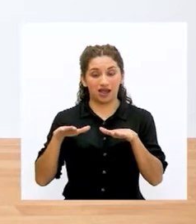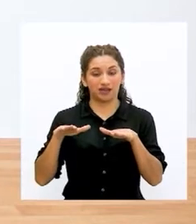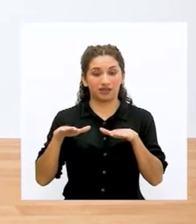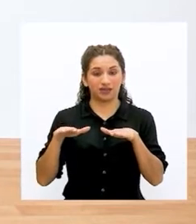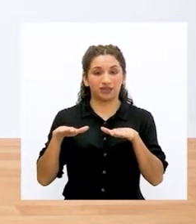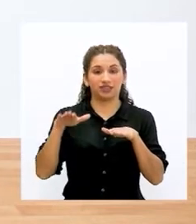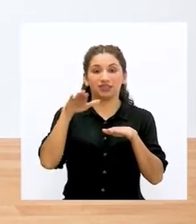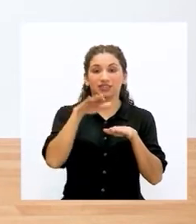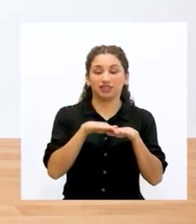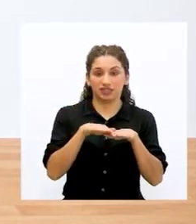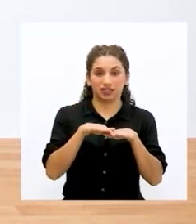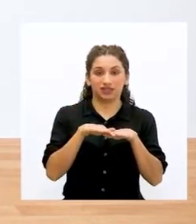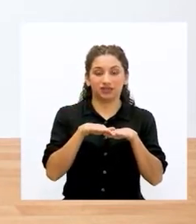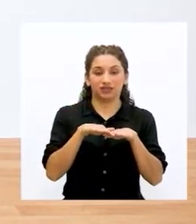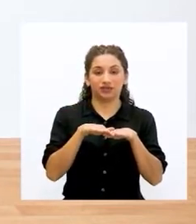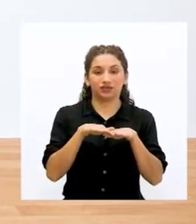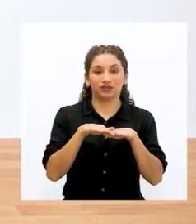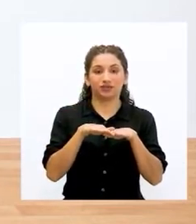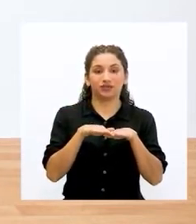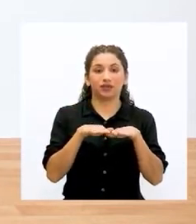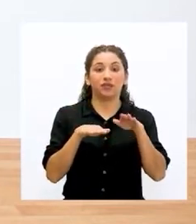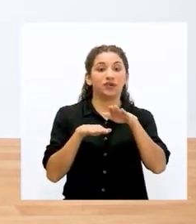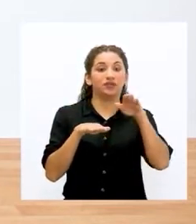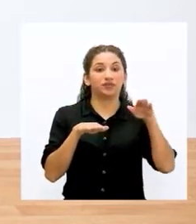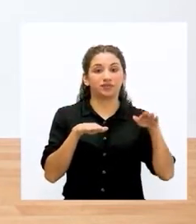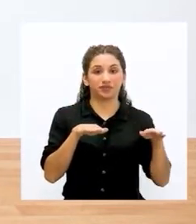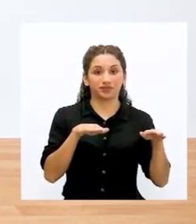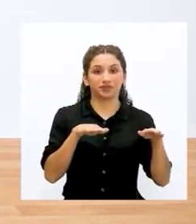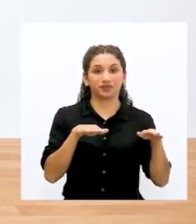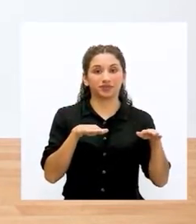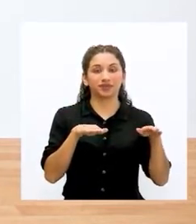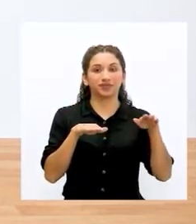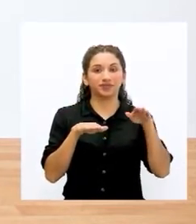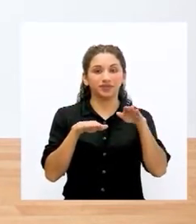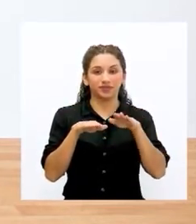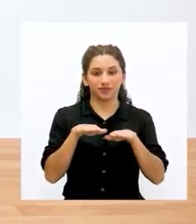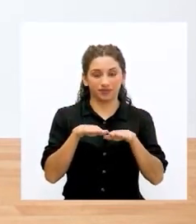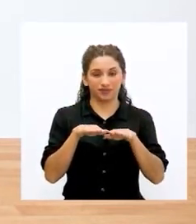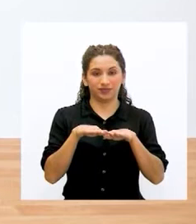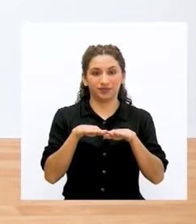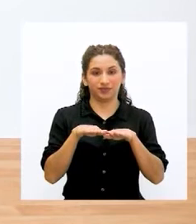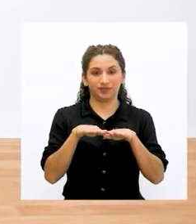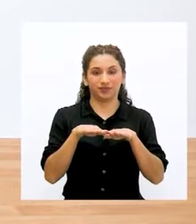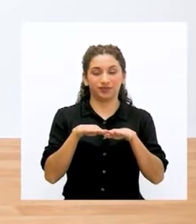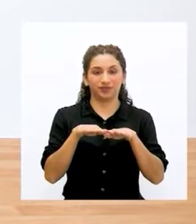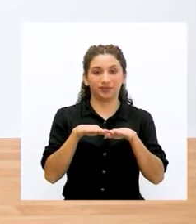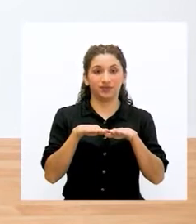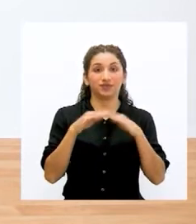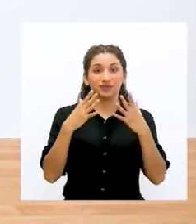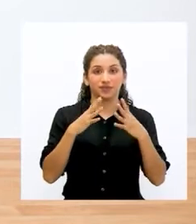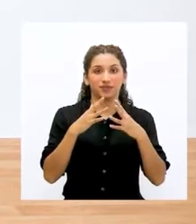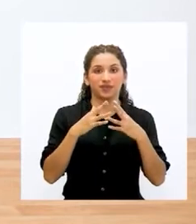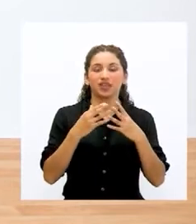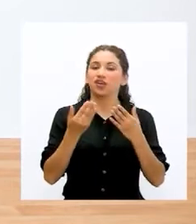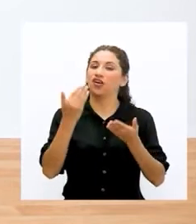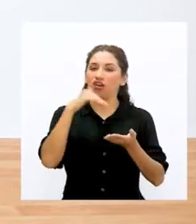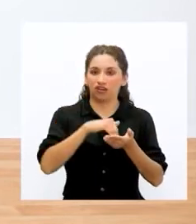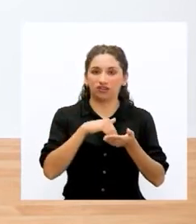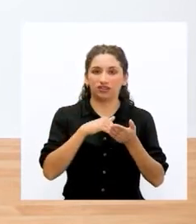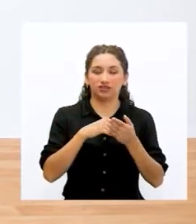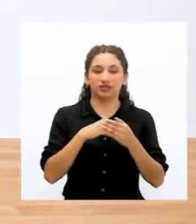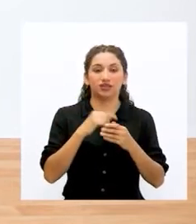costado, regreso al centro. Con la otra pierna igual. Costado, centro. Vamos a repetirlo